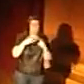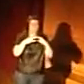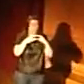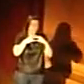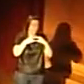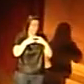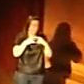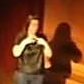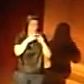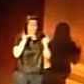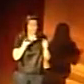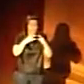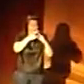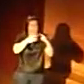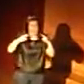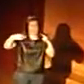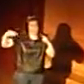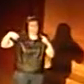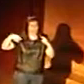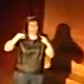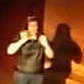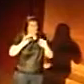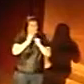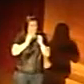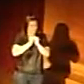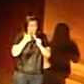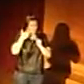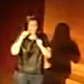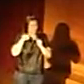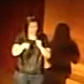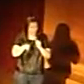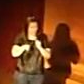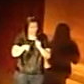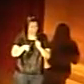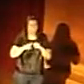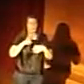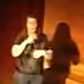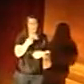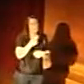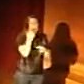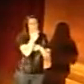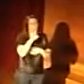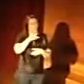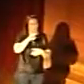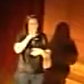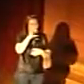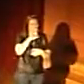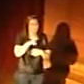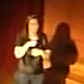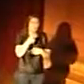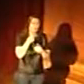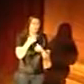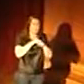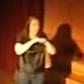absolutamente engrandecida de de Fraga no y vean también como Lucas vean siempre que es mucho más plano mucho